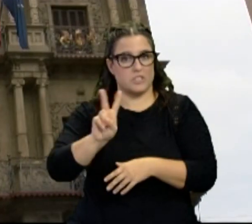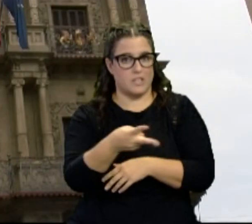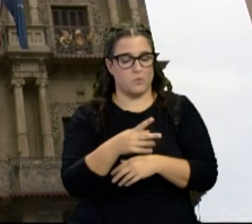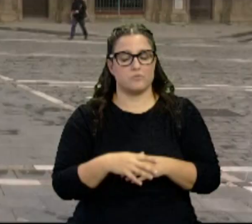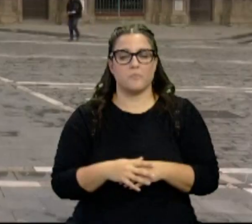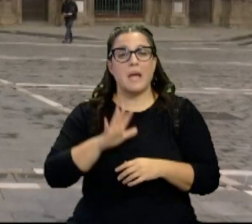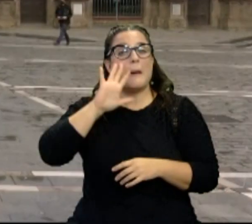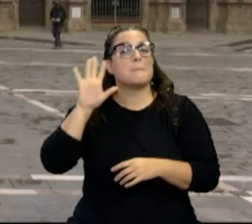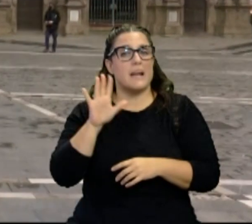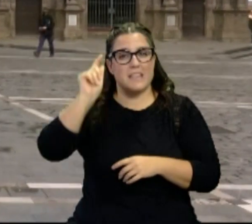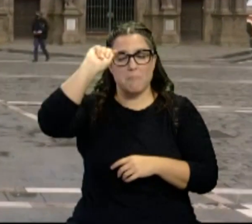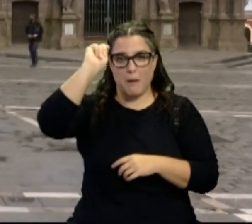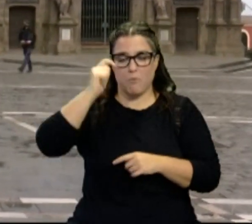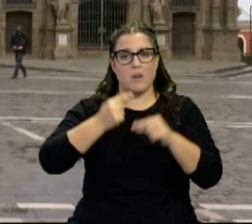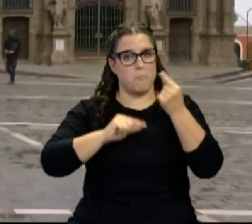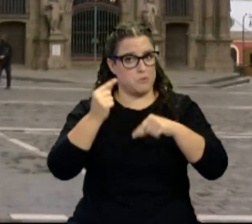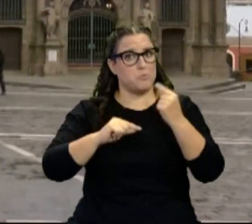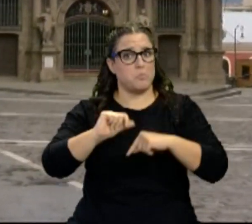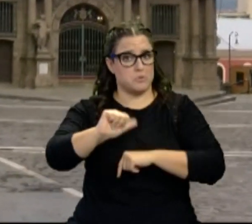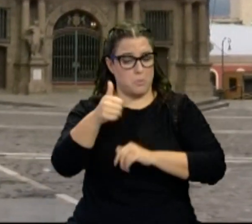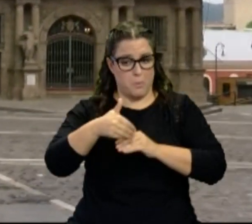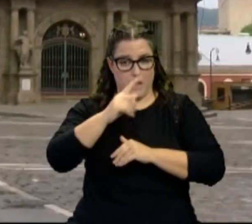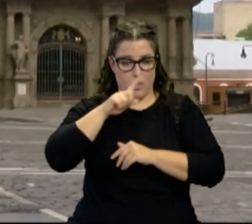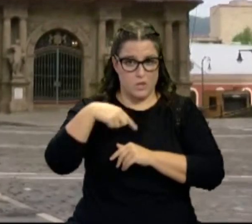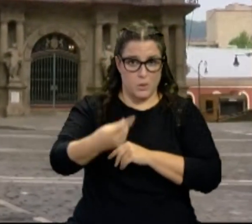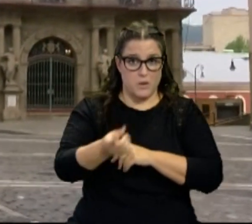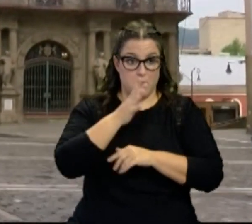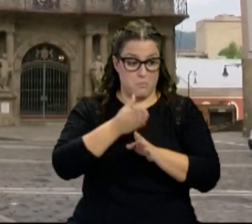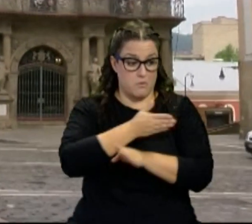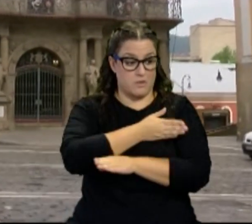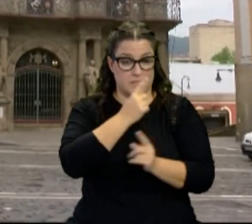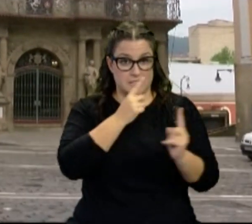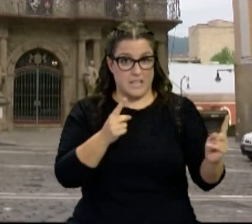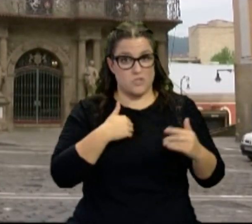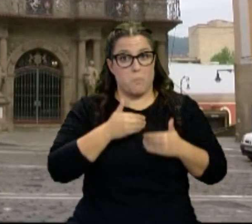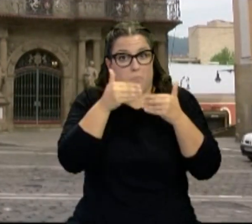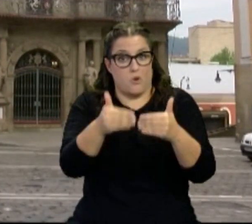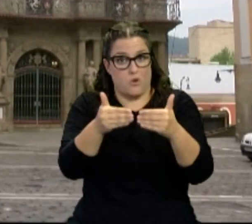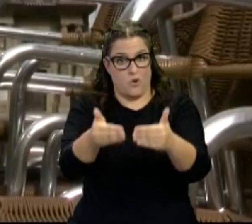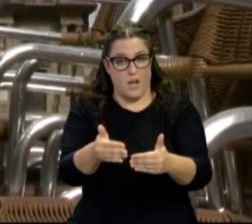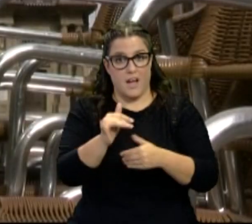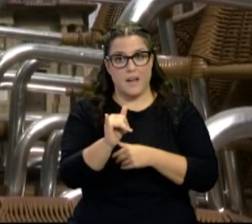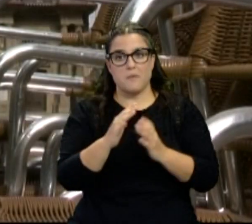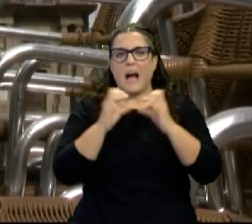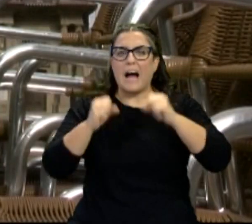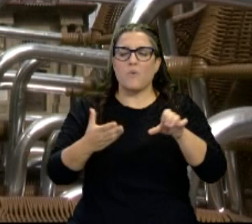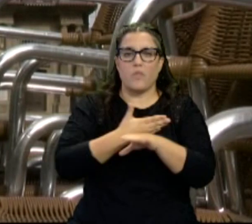que Pamplona podría tener presupuestos para el año que viene tras un año de cuentas prorrogadas. No ha habido acuerdo previo, pero Partido Socialista y